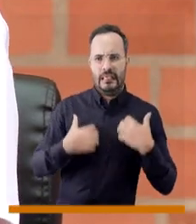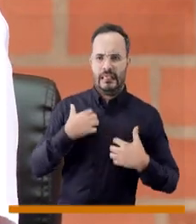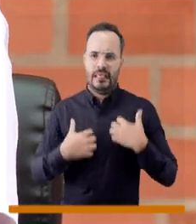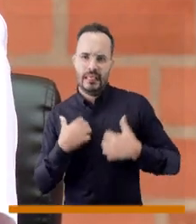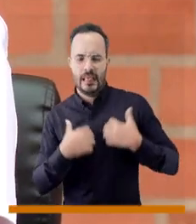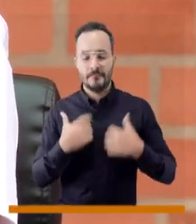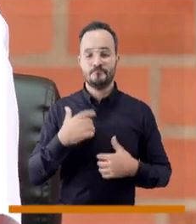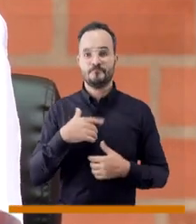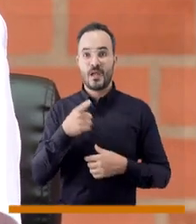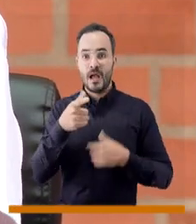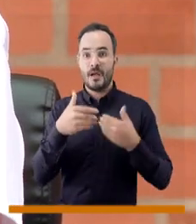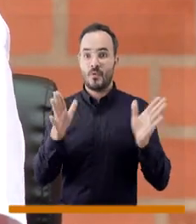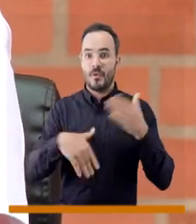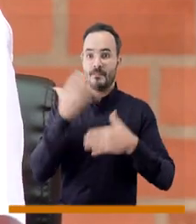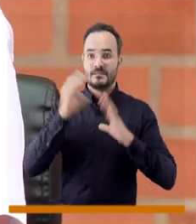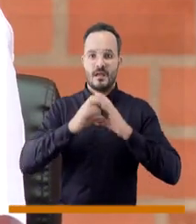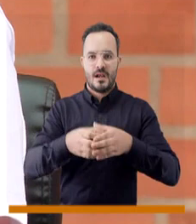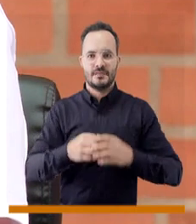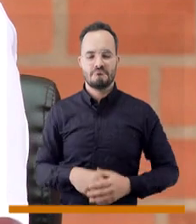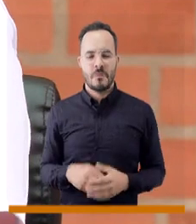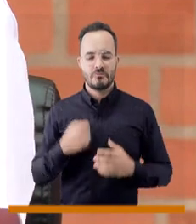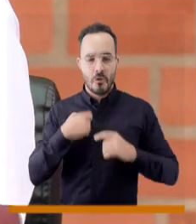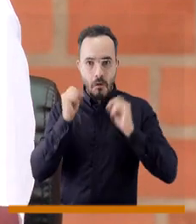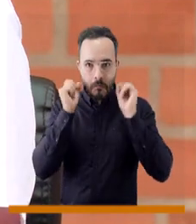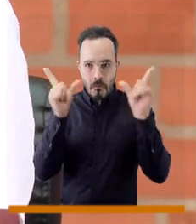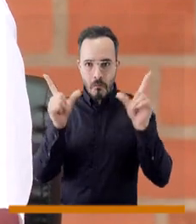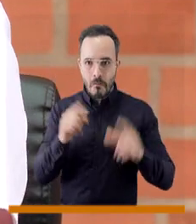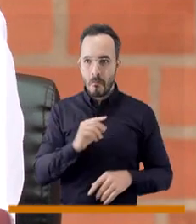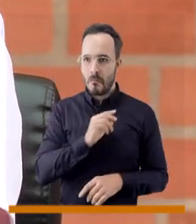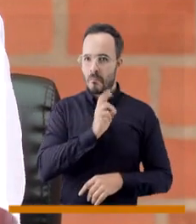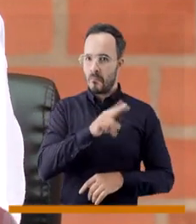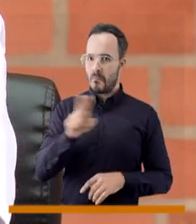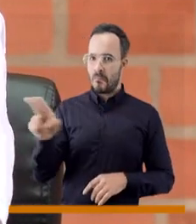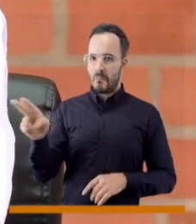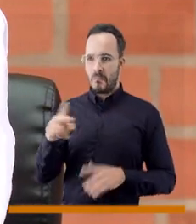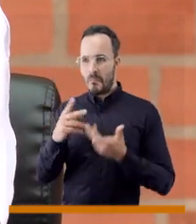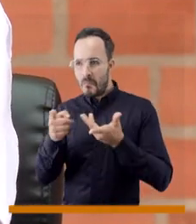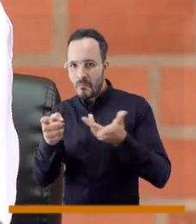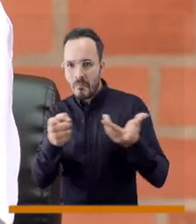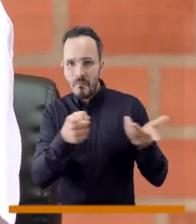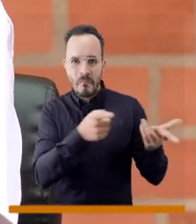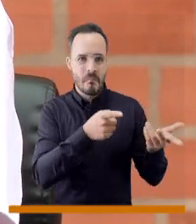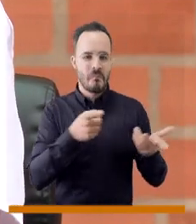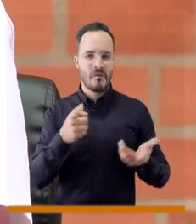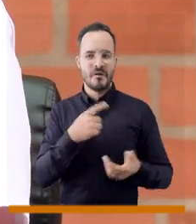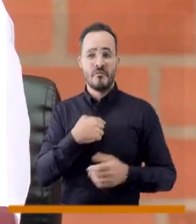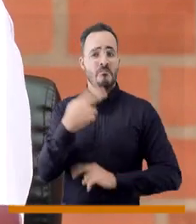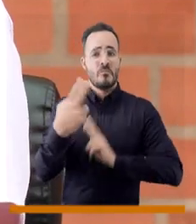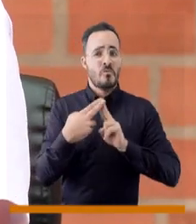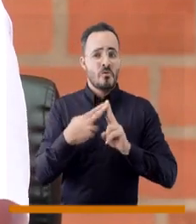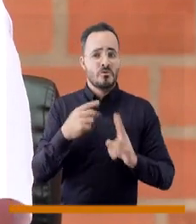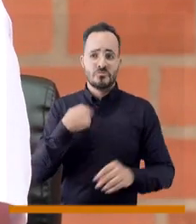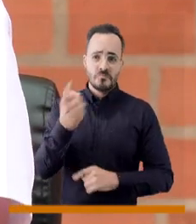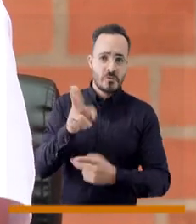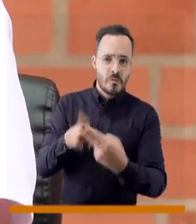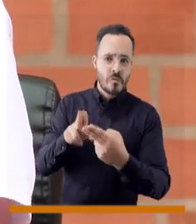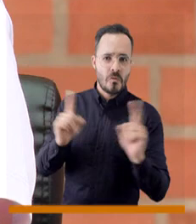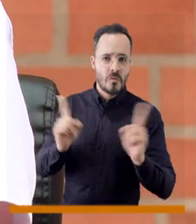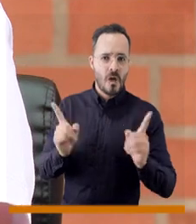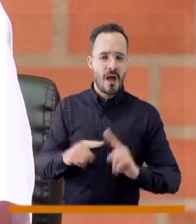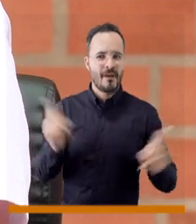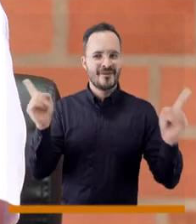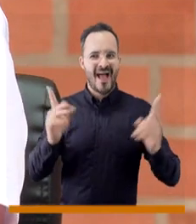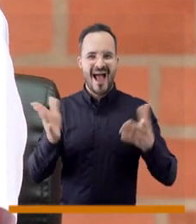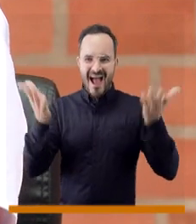asustado y cuando entré a la clase me sorprendí porque había muchos niños, o sea, no me conocían de